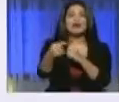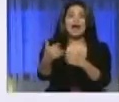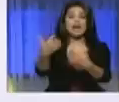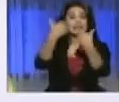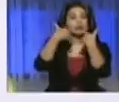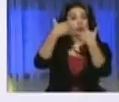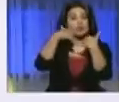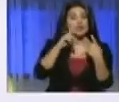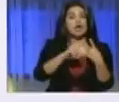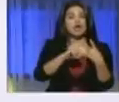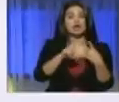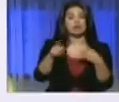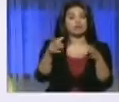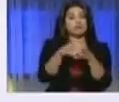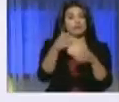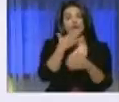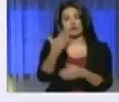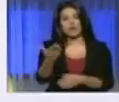Compañero del equipo económico.